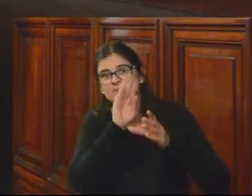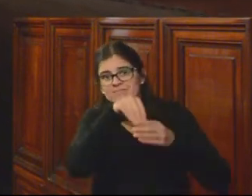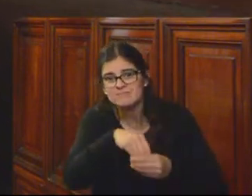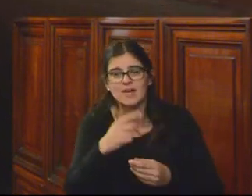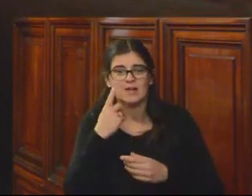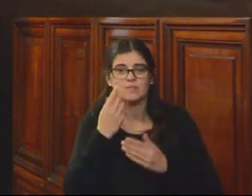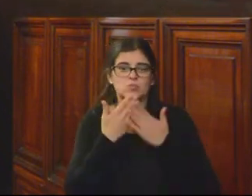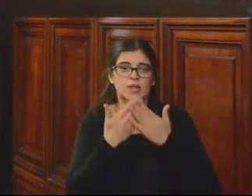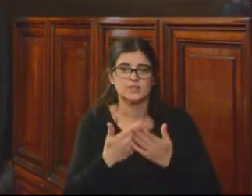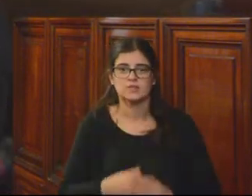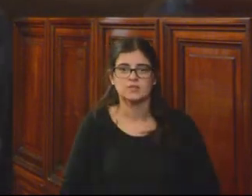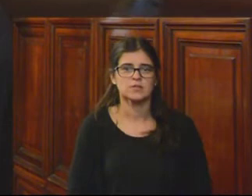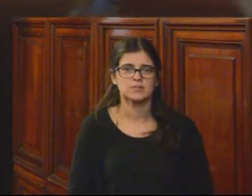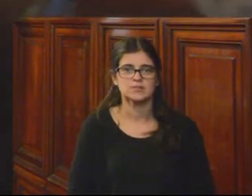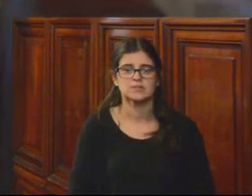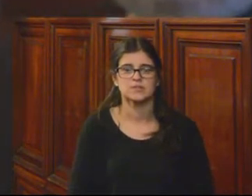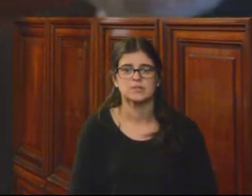delegación. Muchísimas gracias.